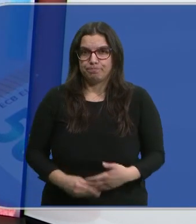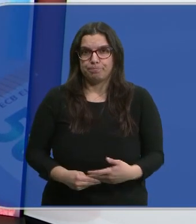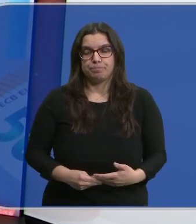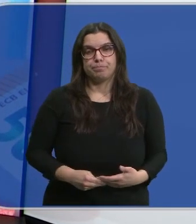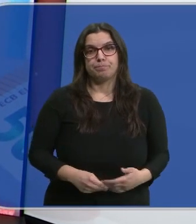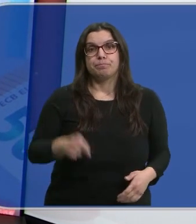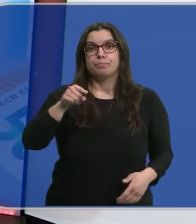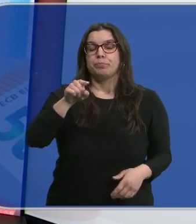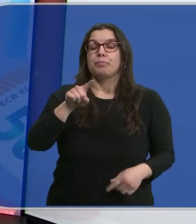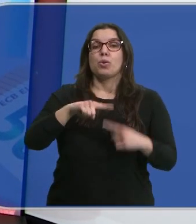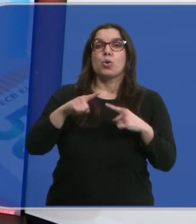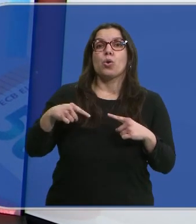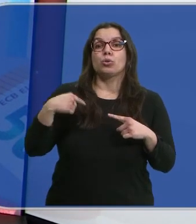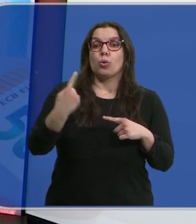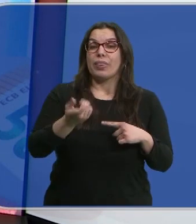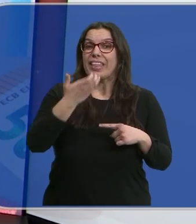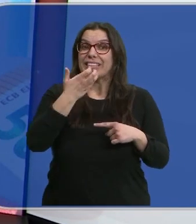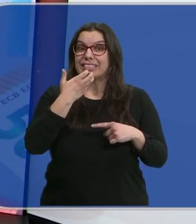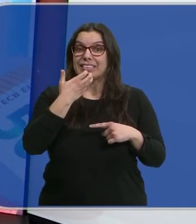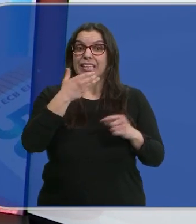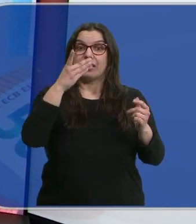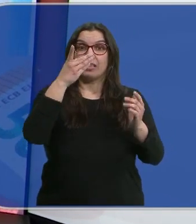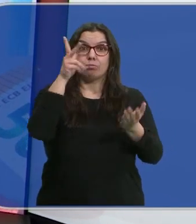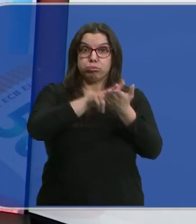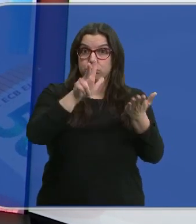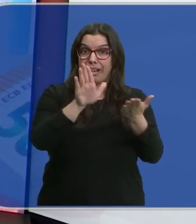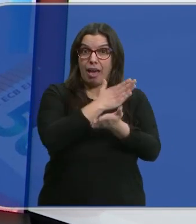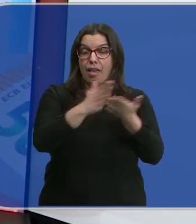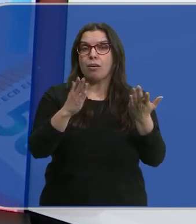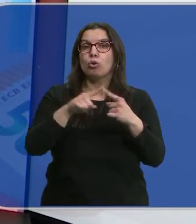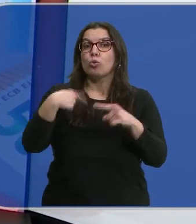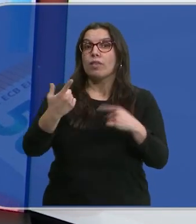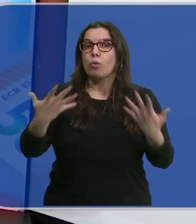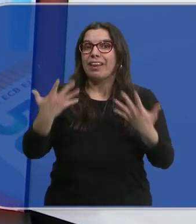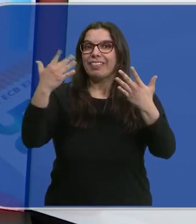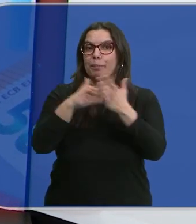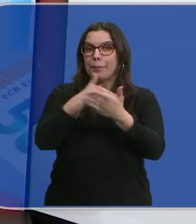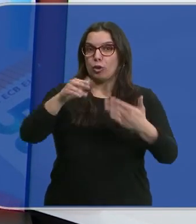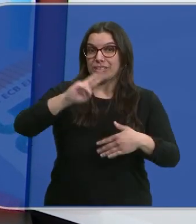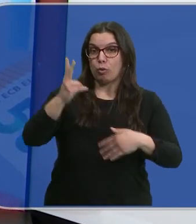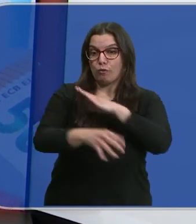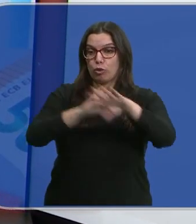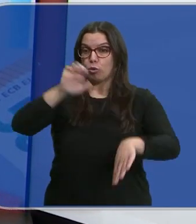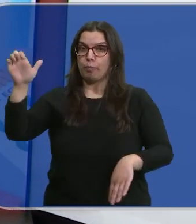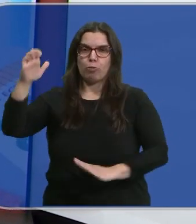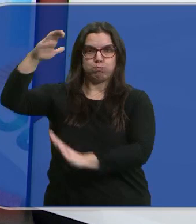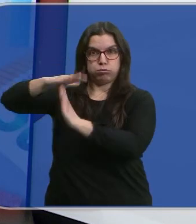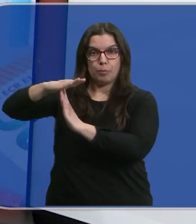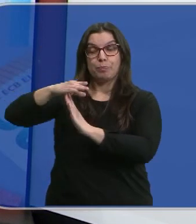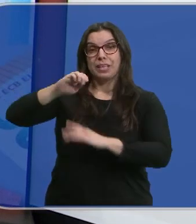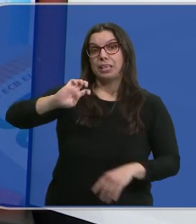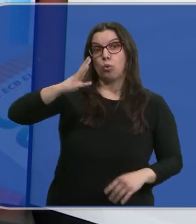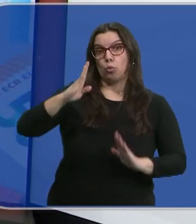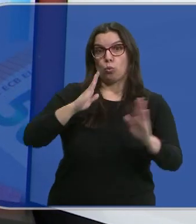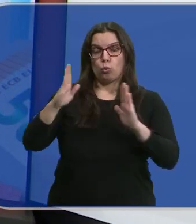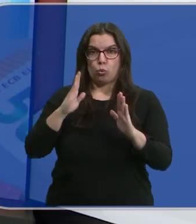Esta sería la principal consecuencia de que no haya acuerdo. No llegarían 10.000 millones de euros de fondos europeos. Es el cuarto tramo de ayudas que